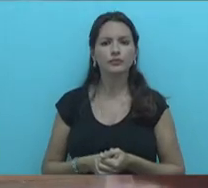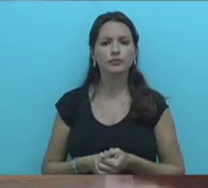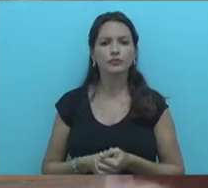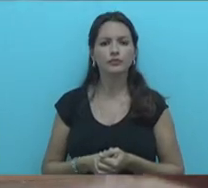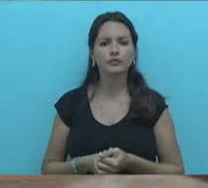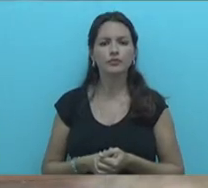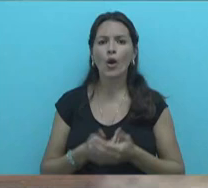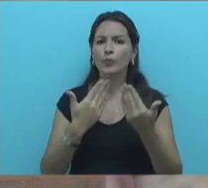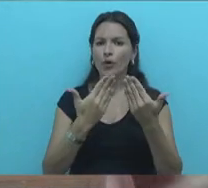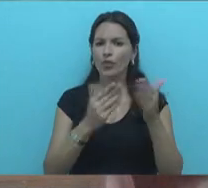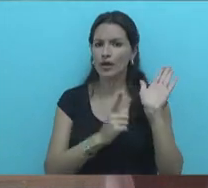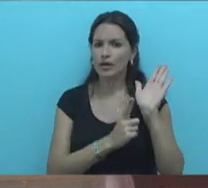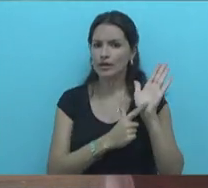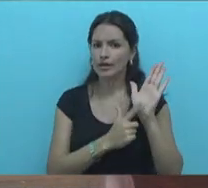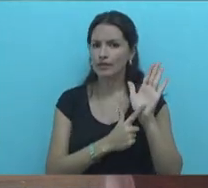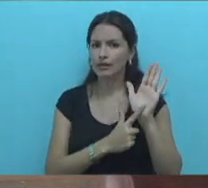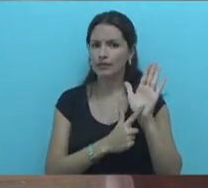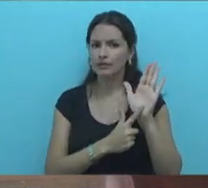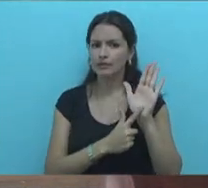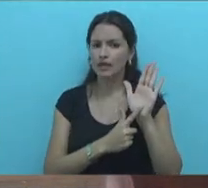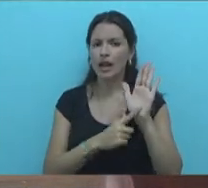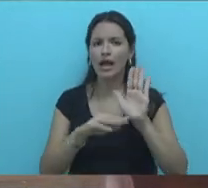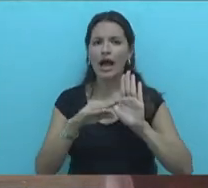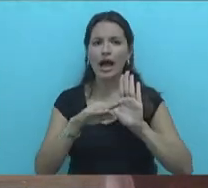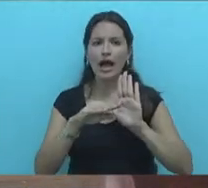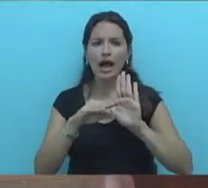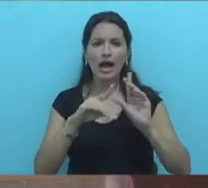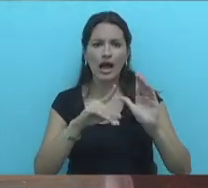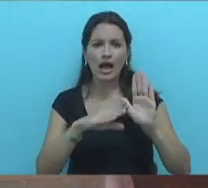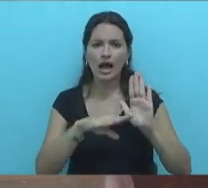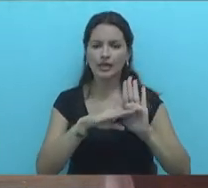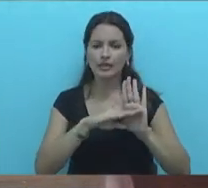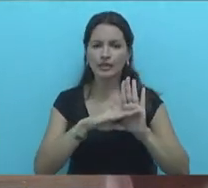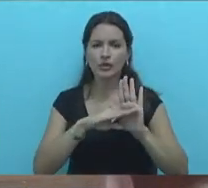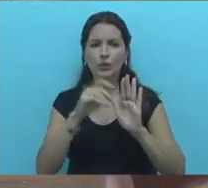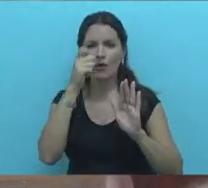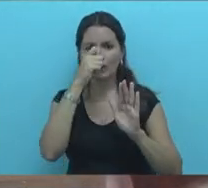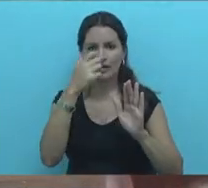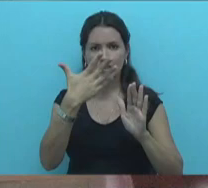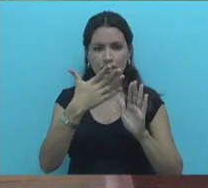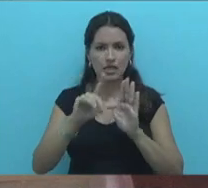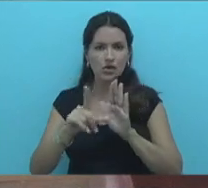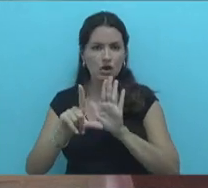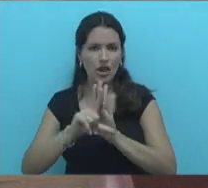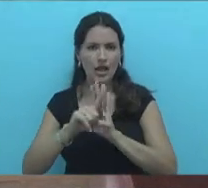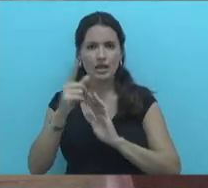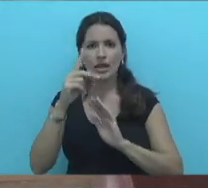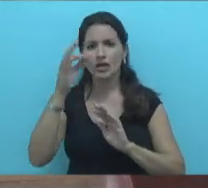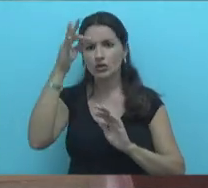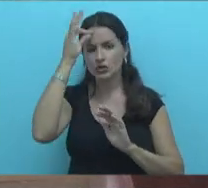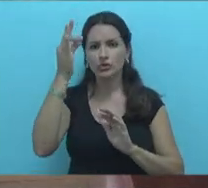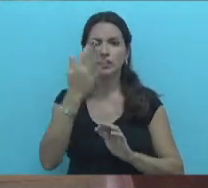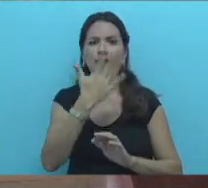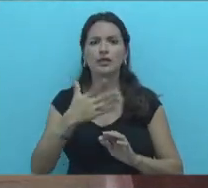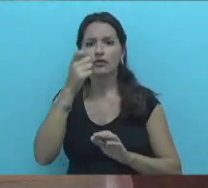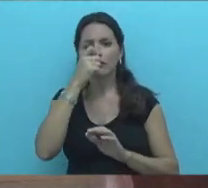proceder a la reglamentación y la puesta en vigencia del artículo 25 de la ley 12.501 que regula el ejercicio